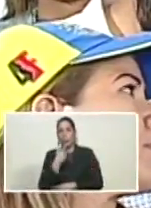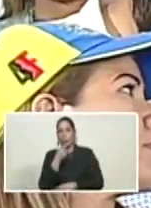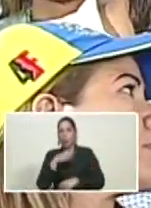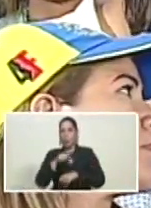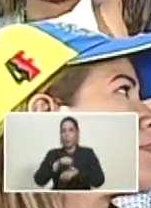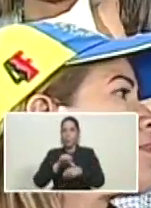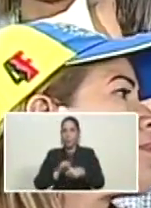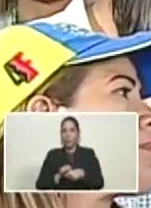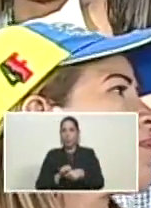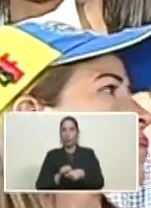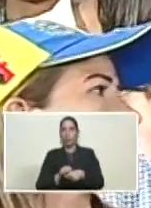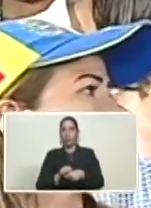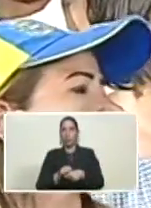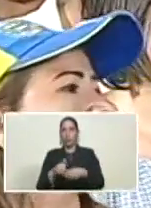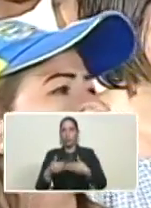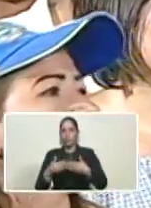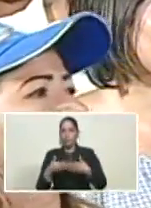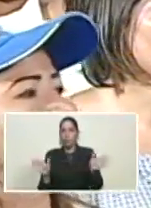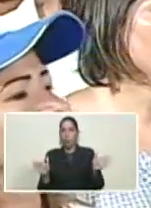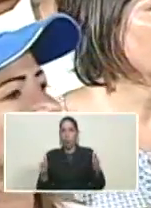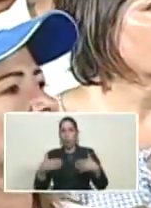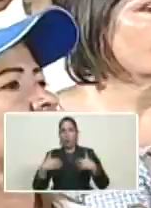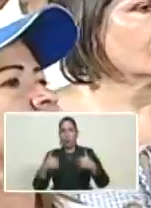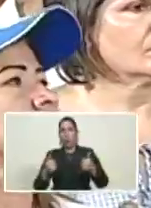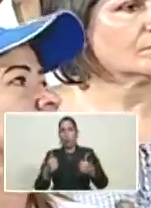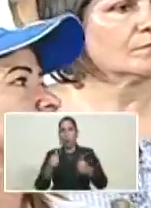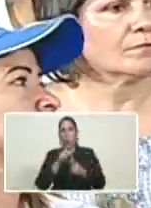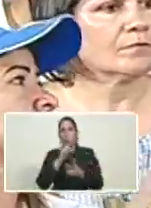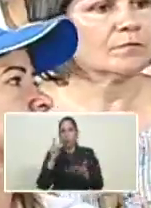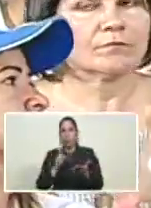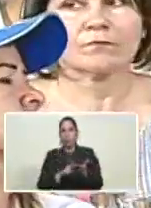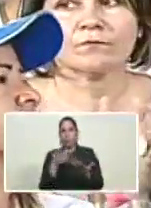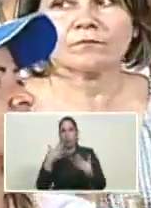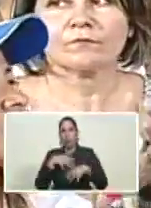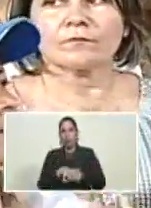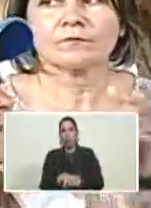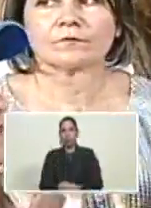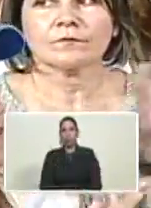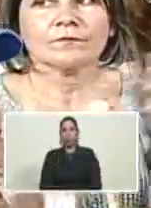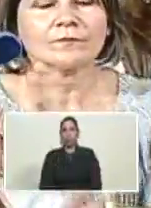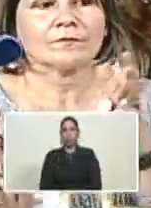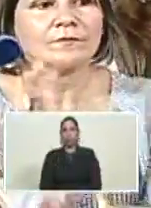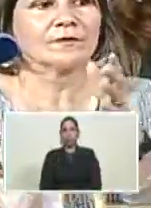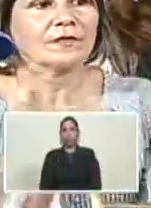ancleada a las áreas de salud integral.